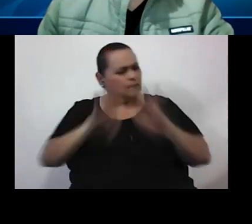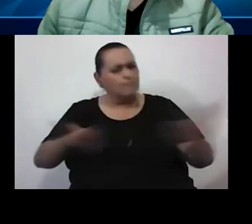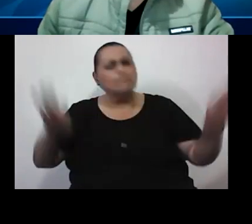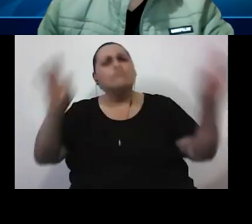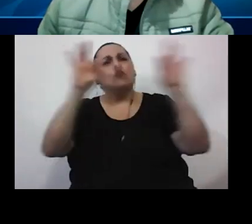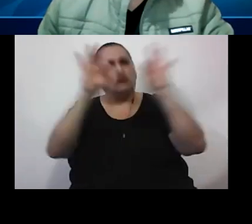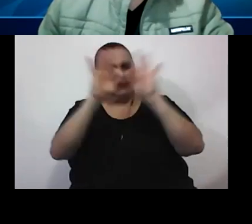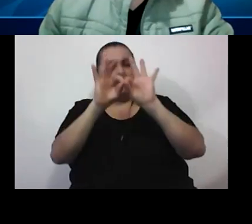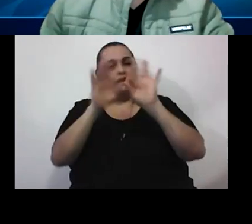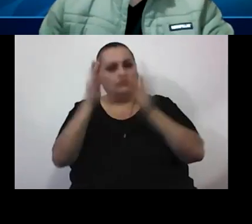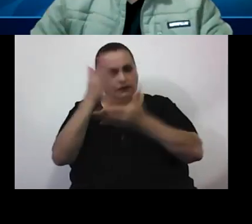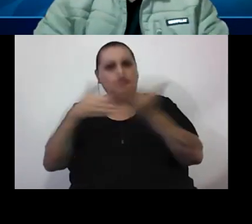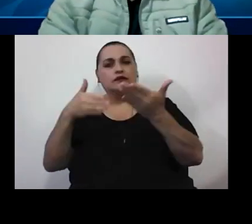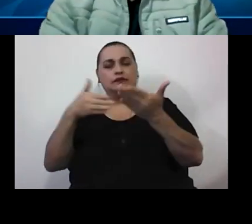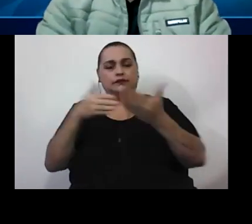neurológico.